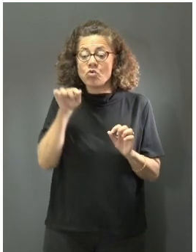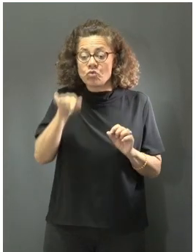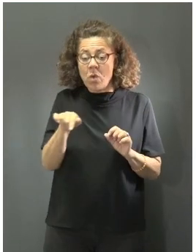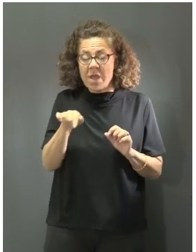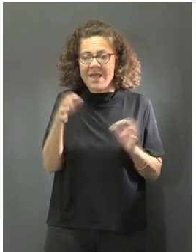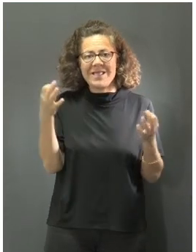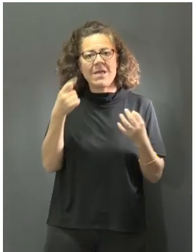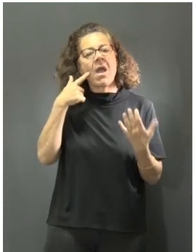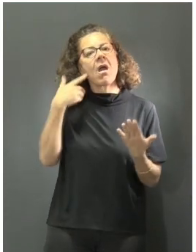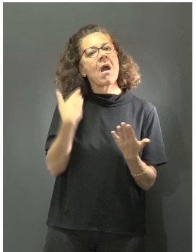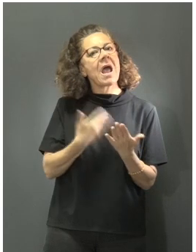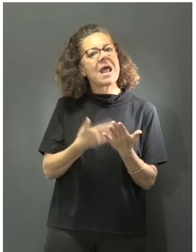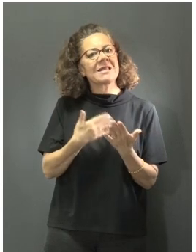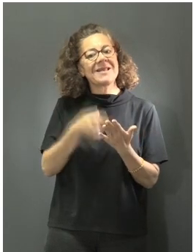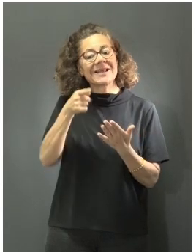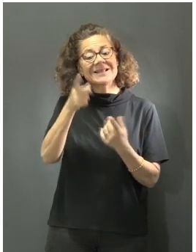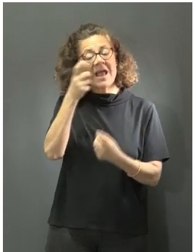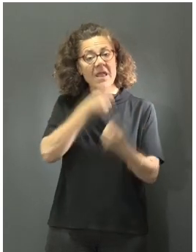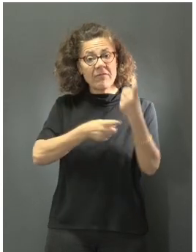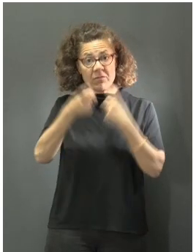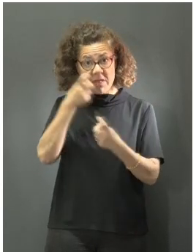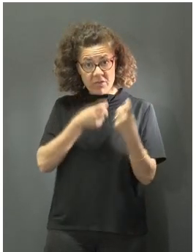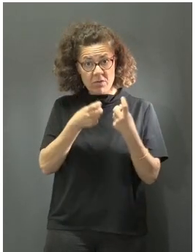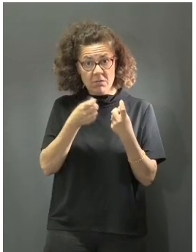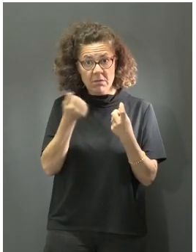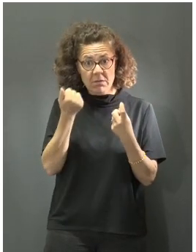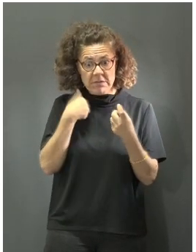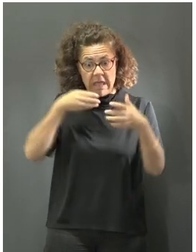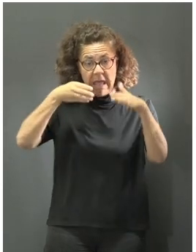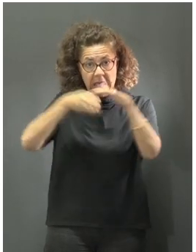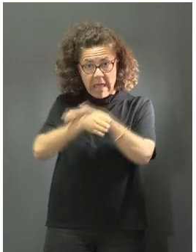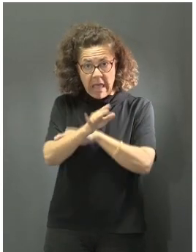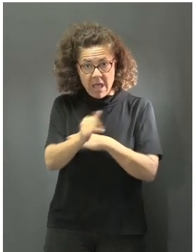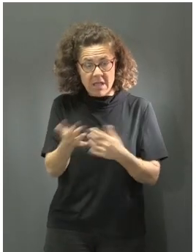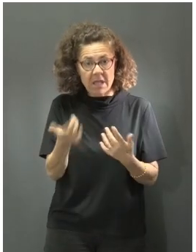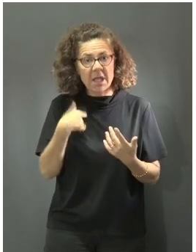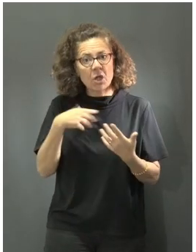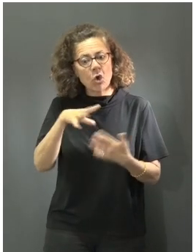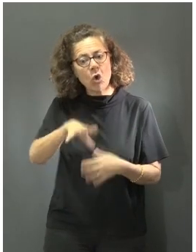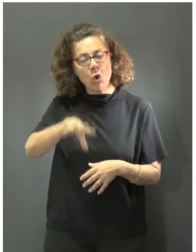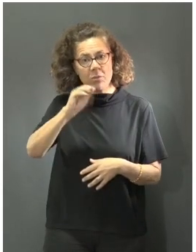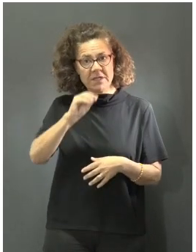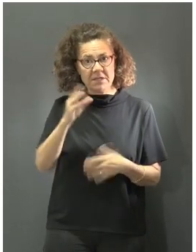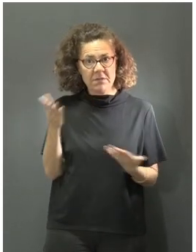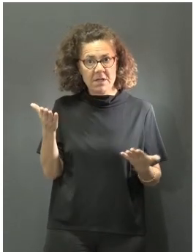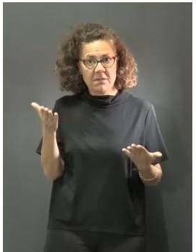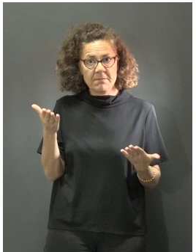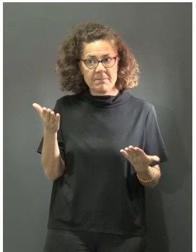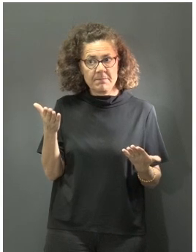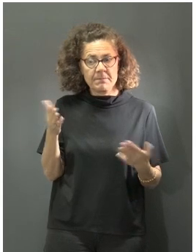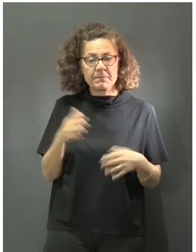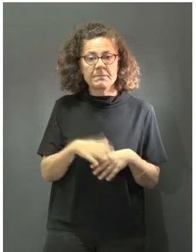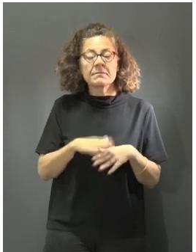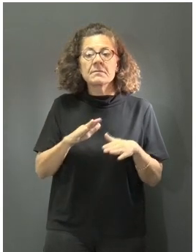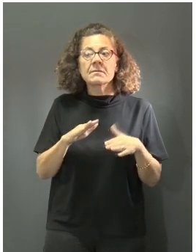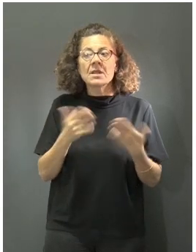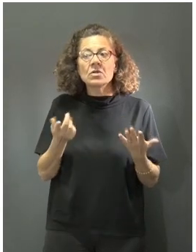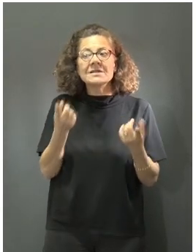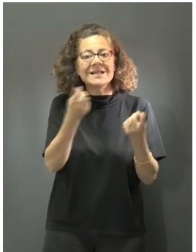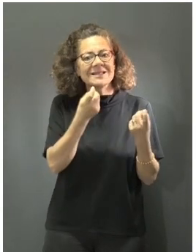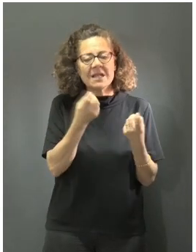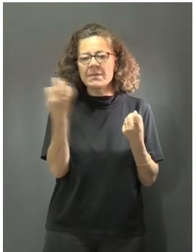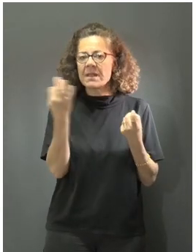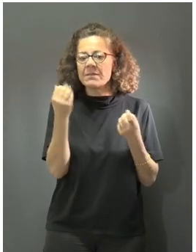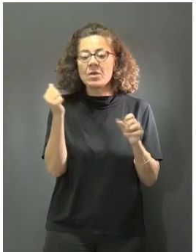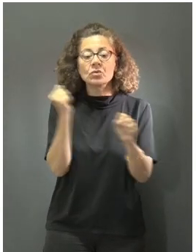que garantizarse que ya esa información es accesible y comprensible para todo el mundo, ¿no? Entonces, necesariamente tiene que haber